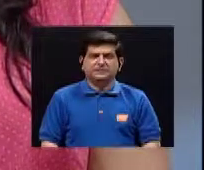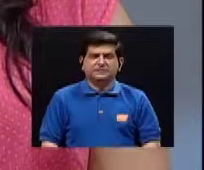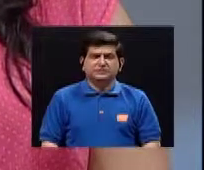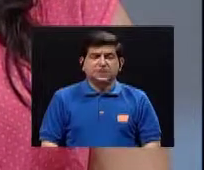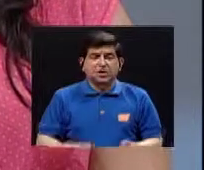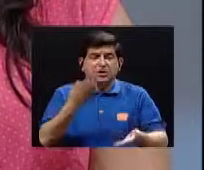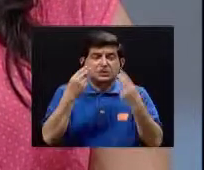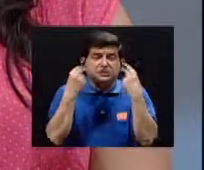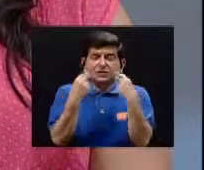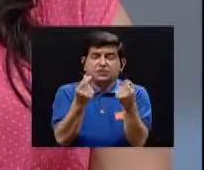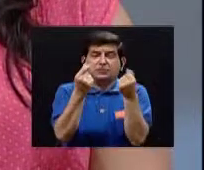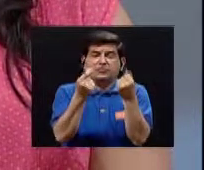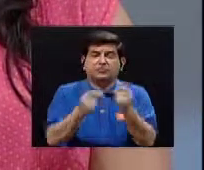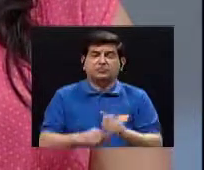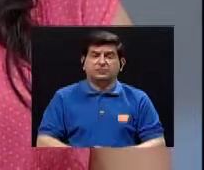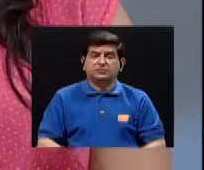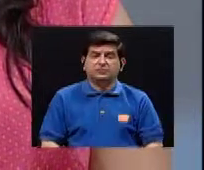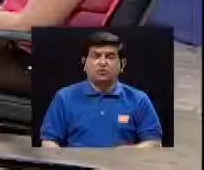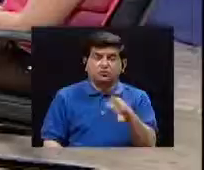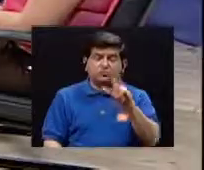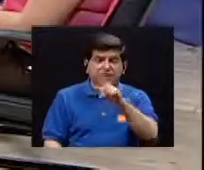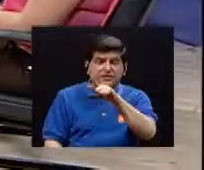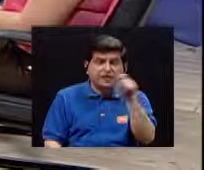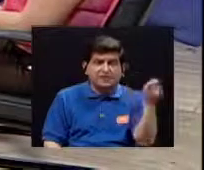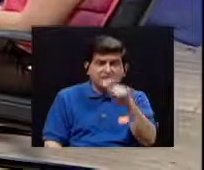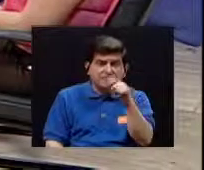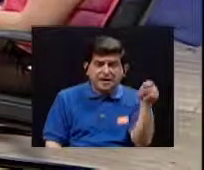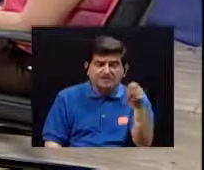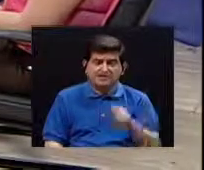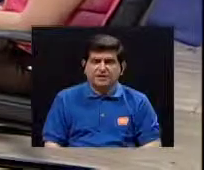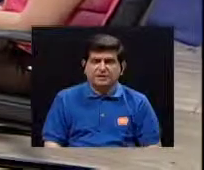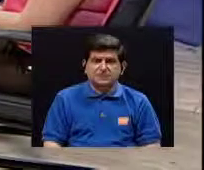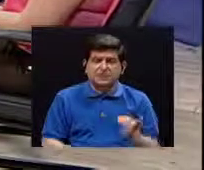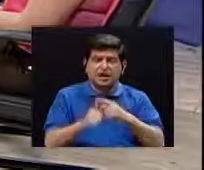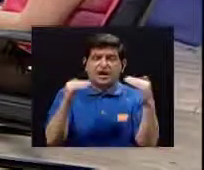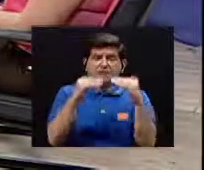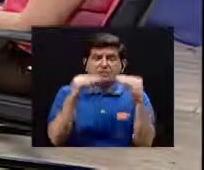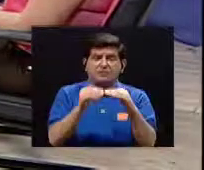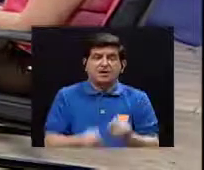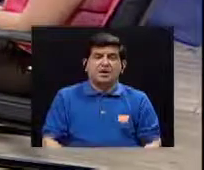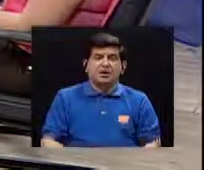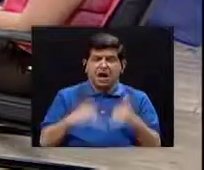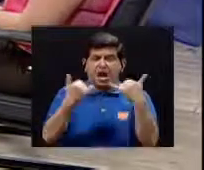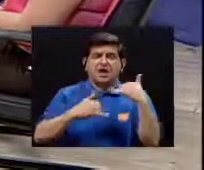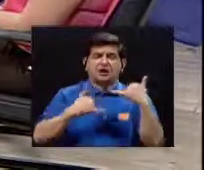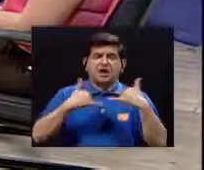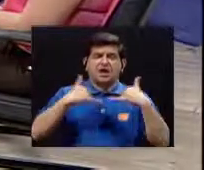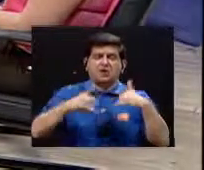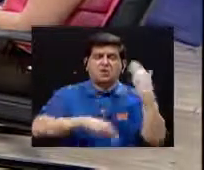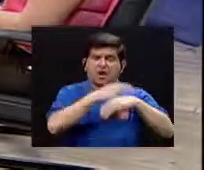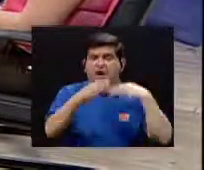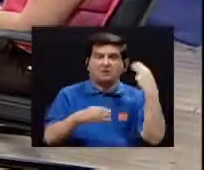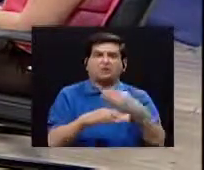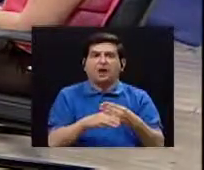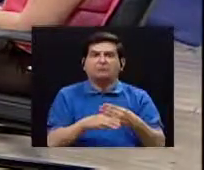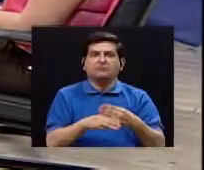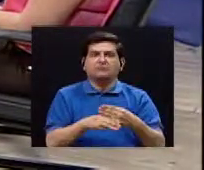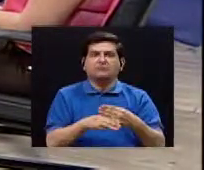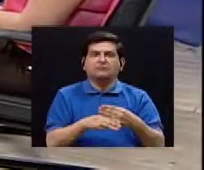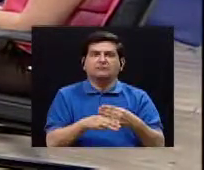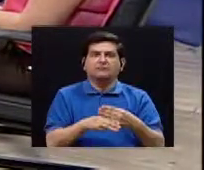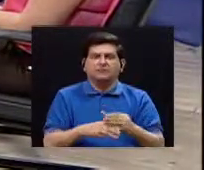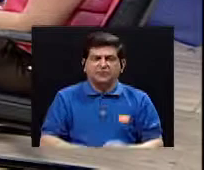estar de repente se ha estado tres meses en primera división y te llaman a ir a jugar mundial y